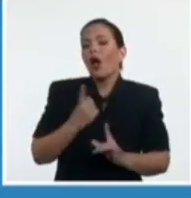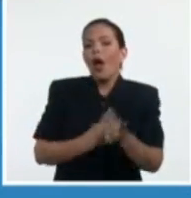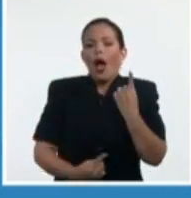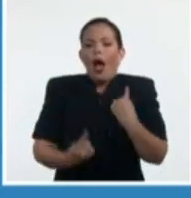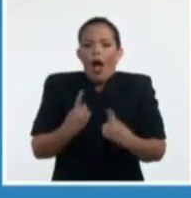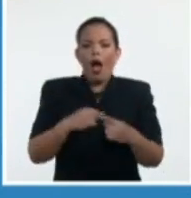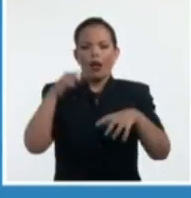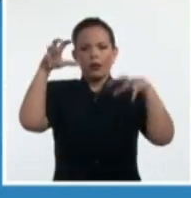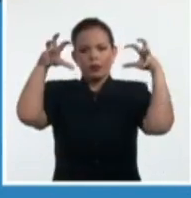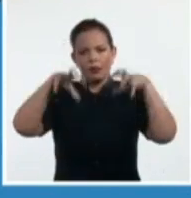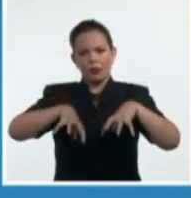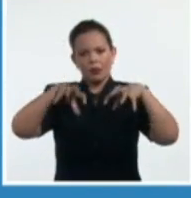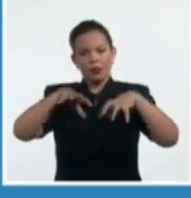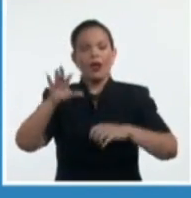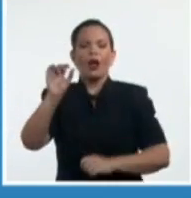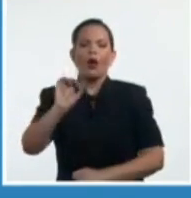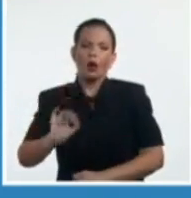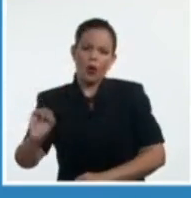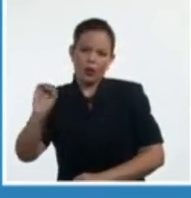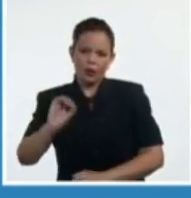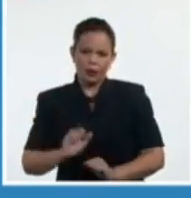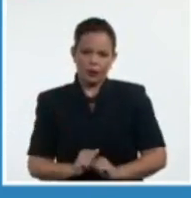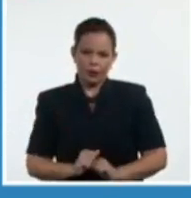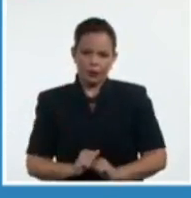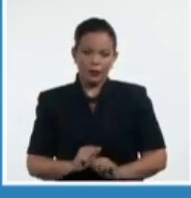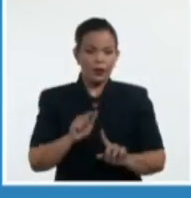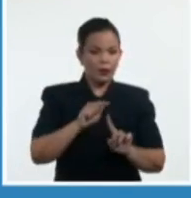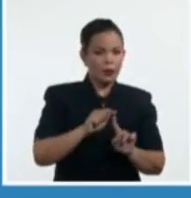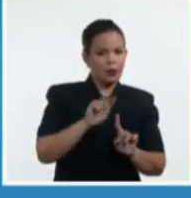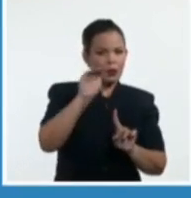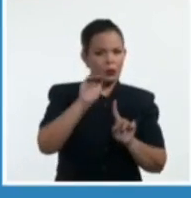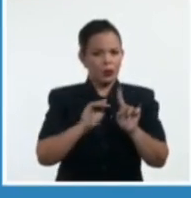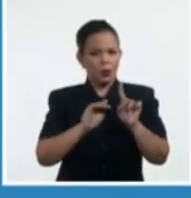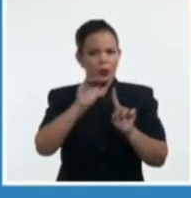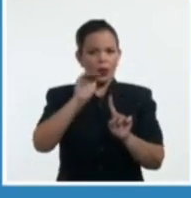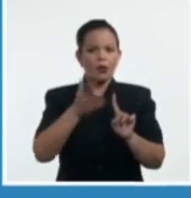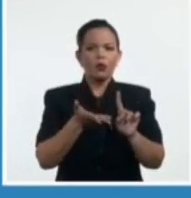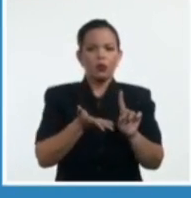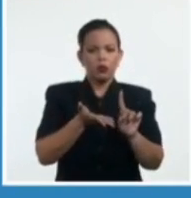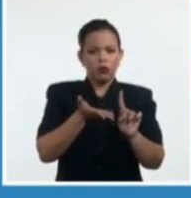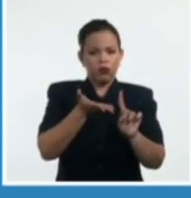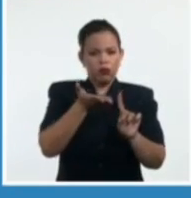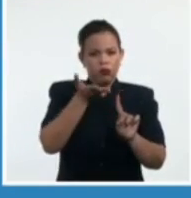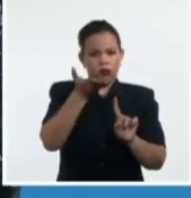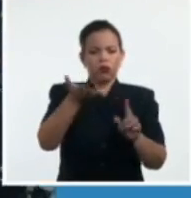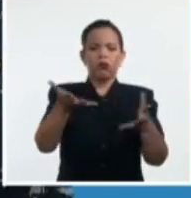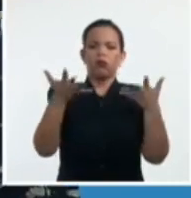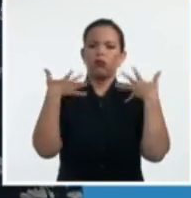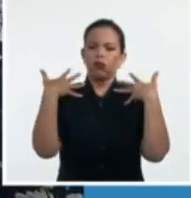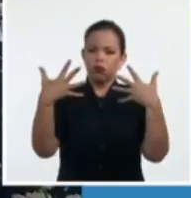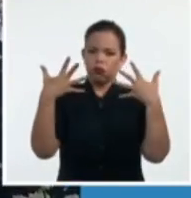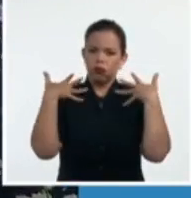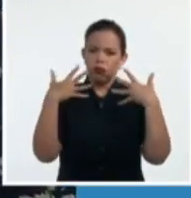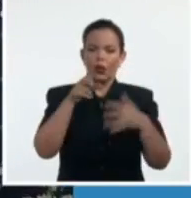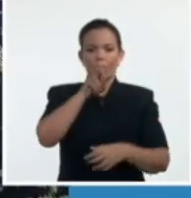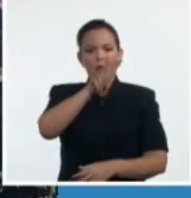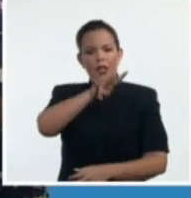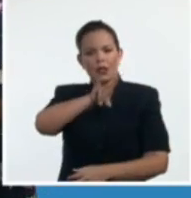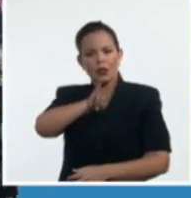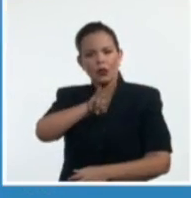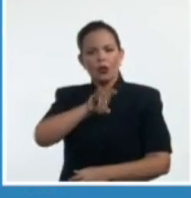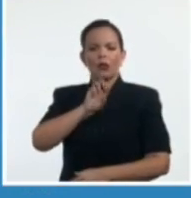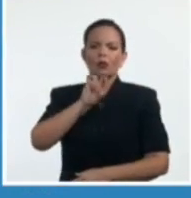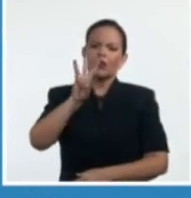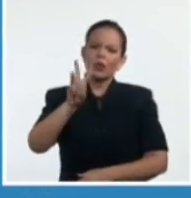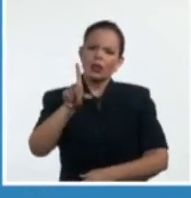provincias de la región oriental. Las temperaturas se mantienen calurosas y poco a poco van aumentando su valor, entre 29 y 31 grados